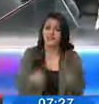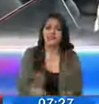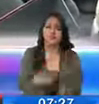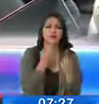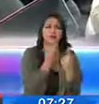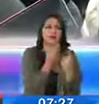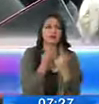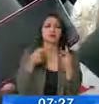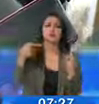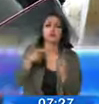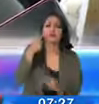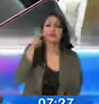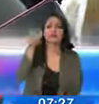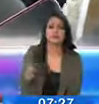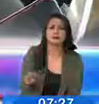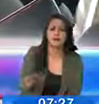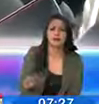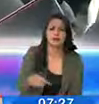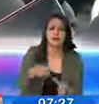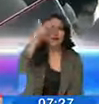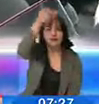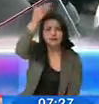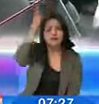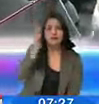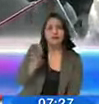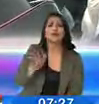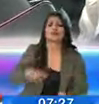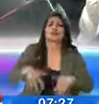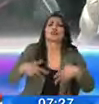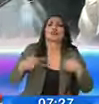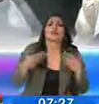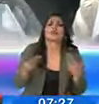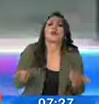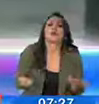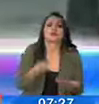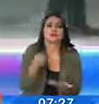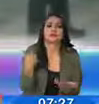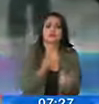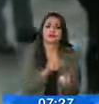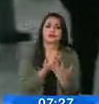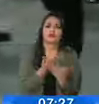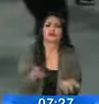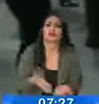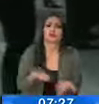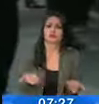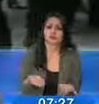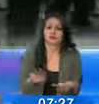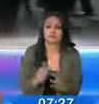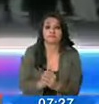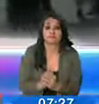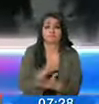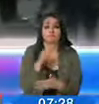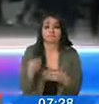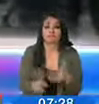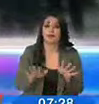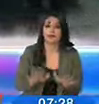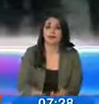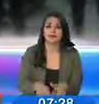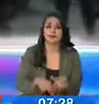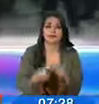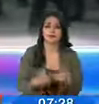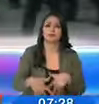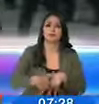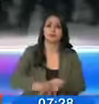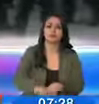Vaca, tiene que responder Serrano, ¿cómo así? Recién tiene el informe. Aseguran que es el principio de varias manifestaciones a nivel